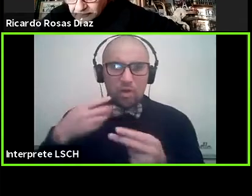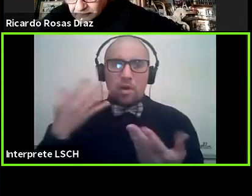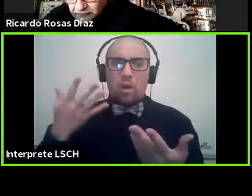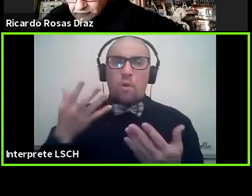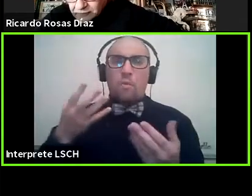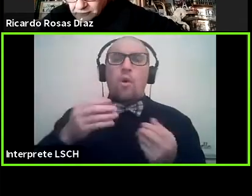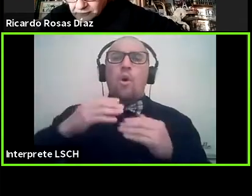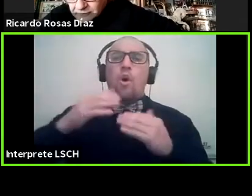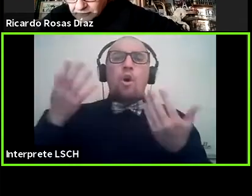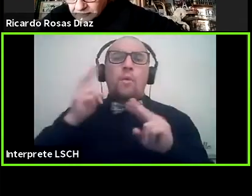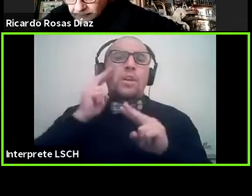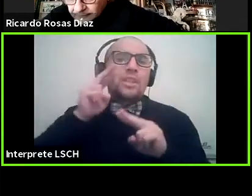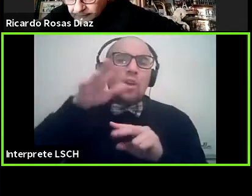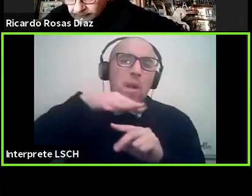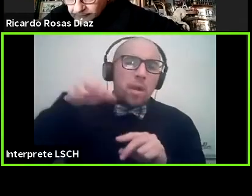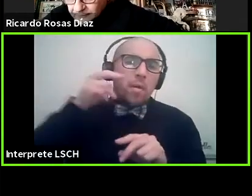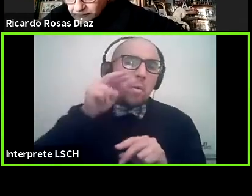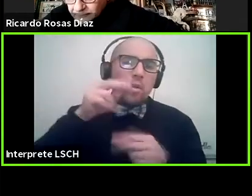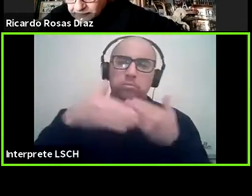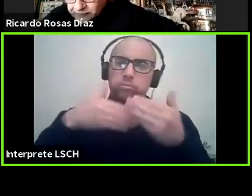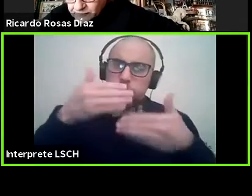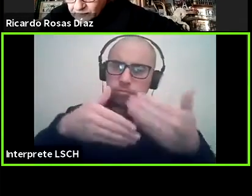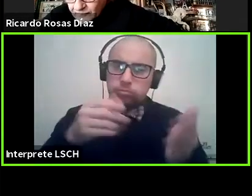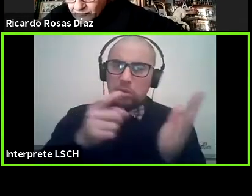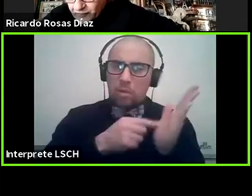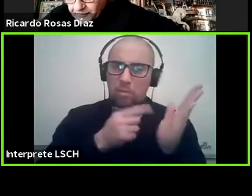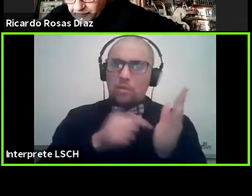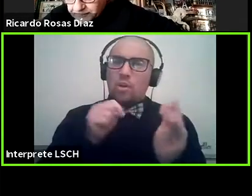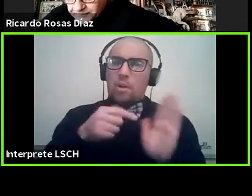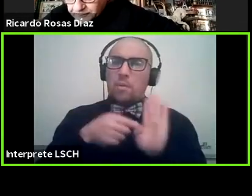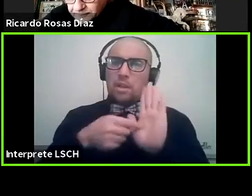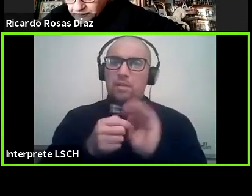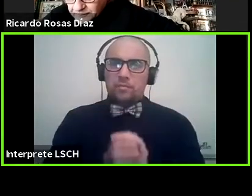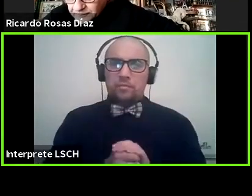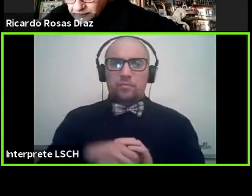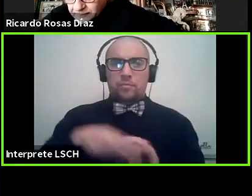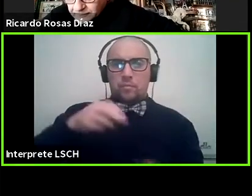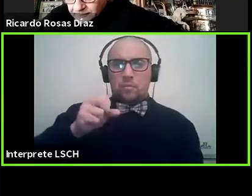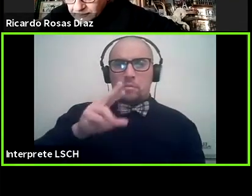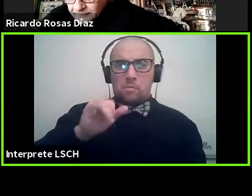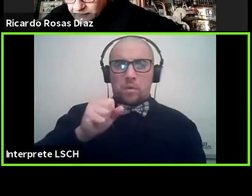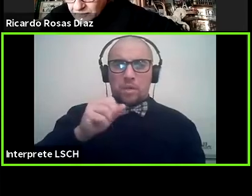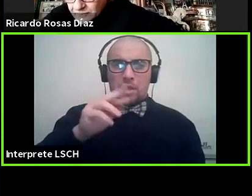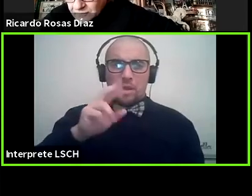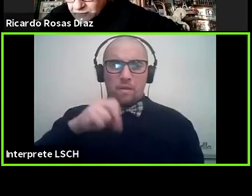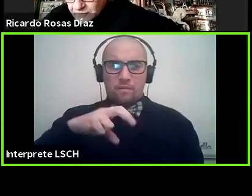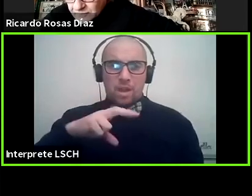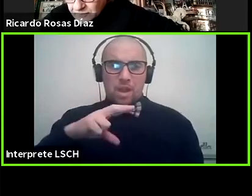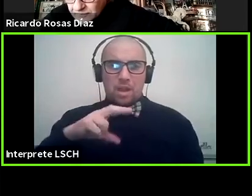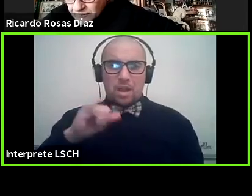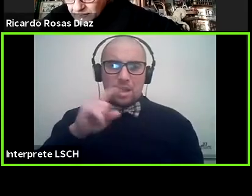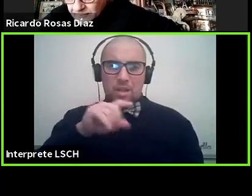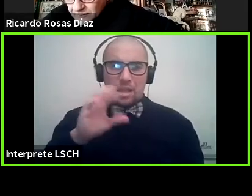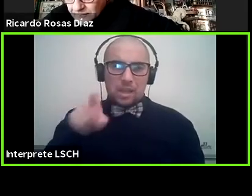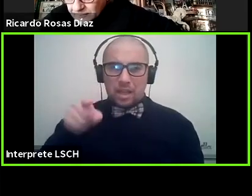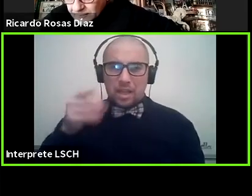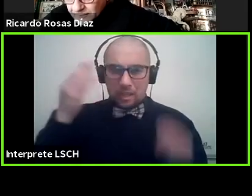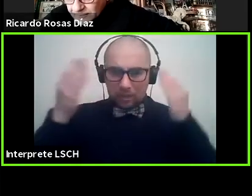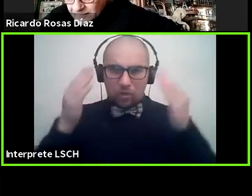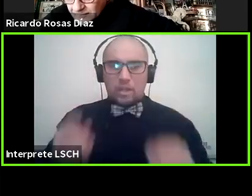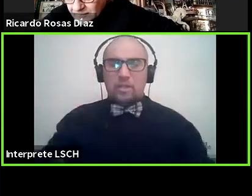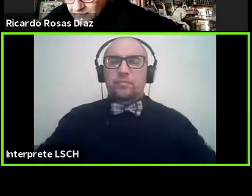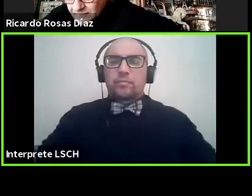panorama que se vive. Por eso es que vamos a presentarle a María Francisca del Río. Ella es psicóloga